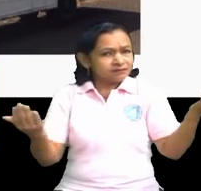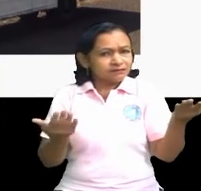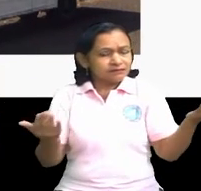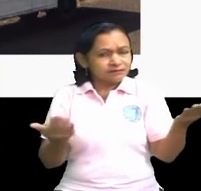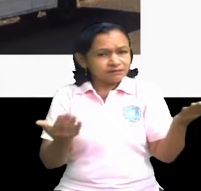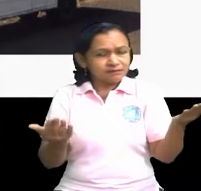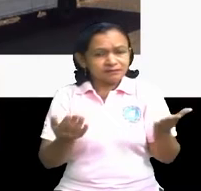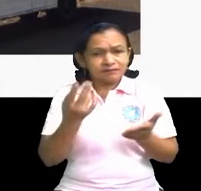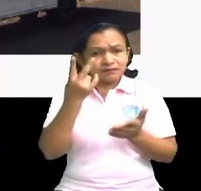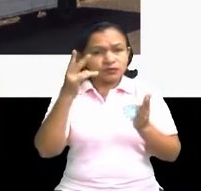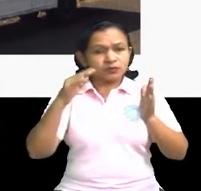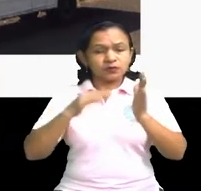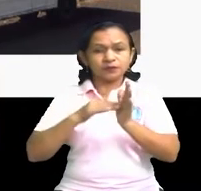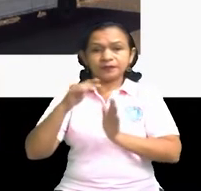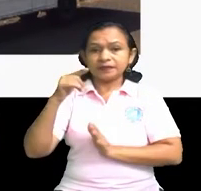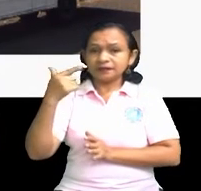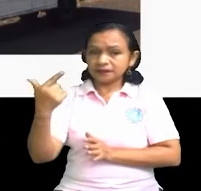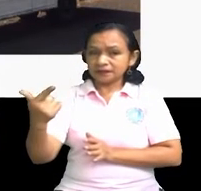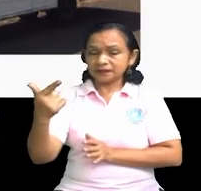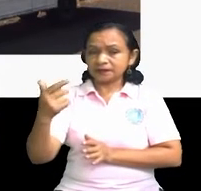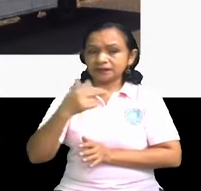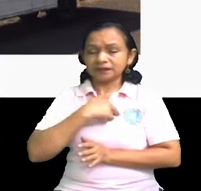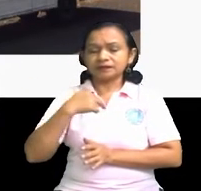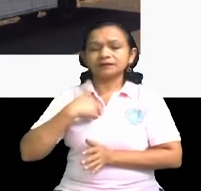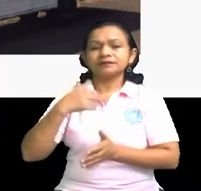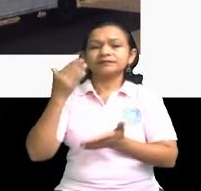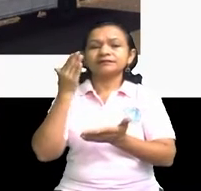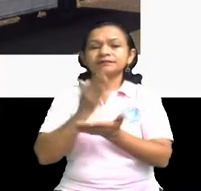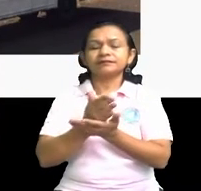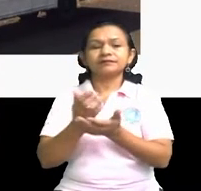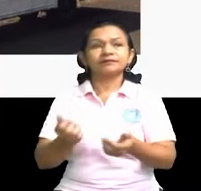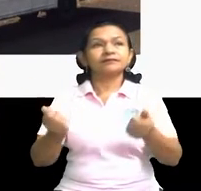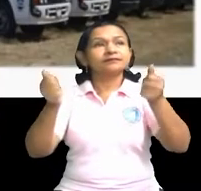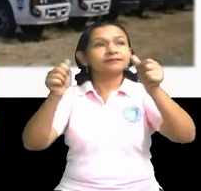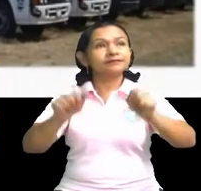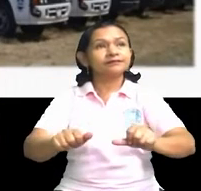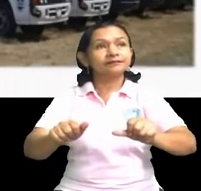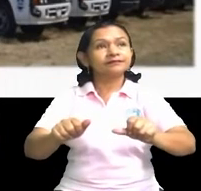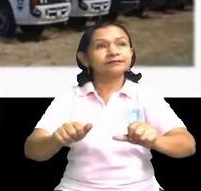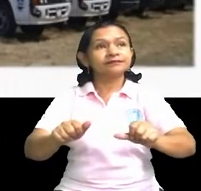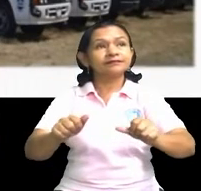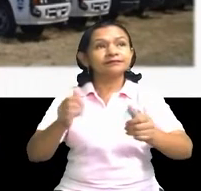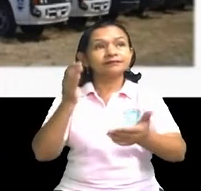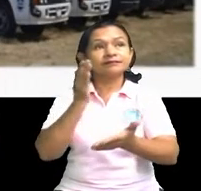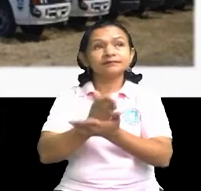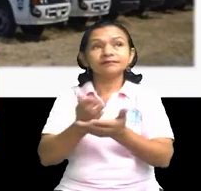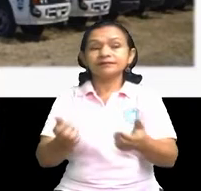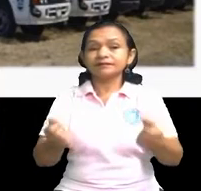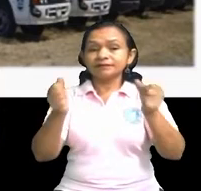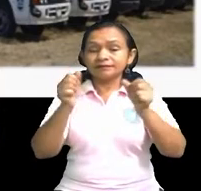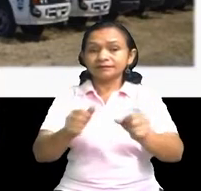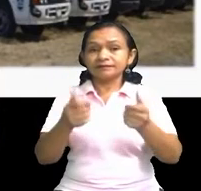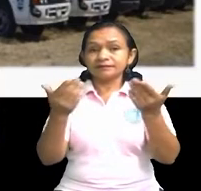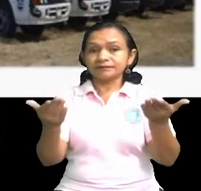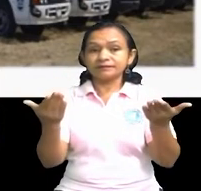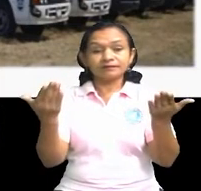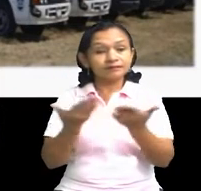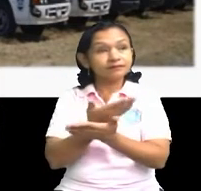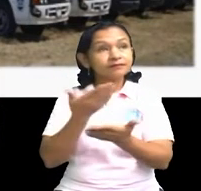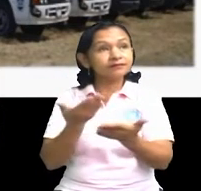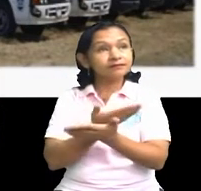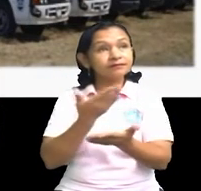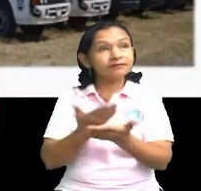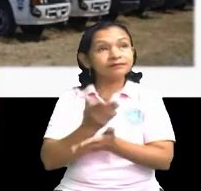inmediatamente al 2007 se toma la decisión para cumplir la, toma la decisión nuestro presidente. Es hoy. Y